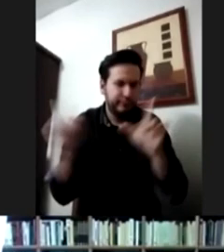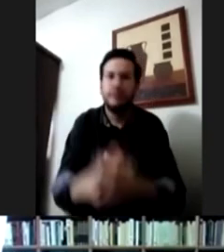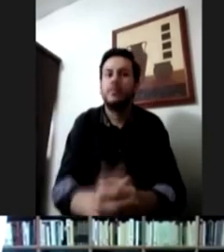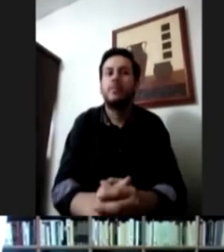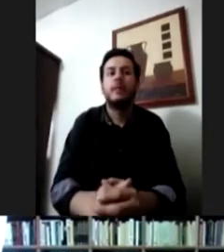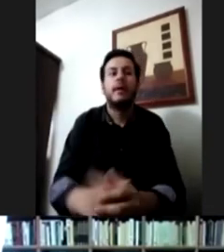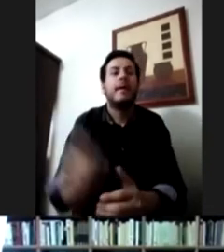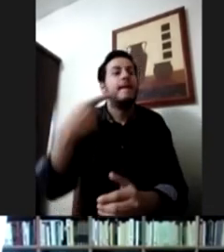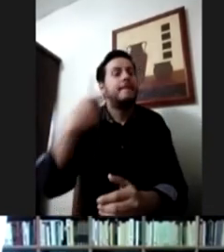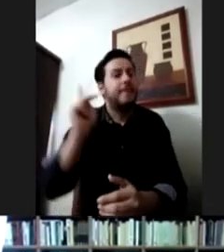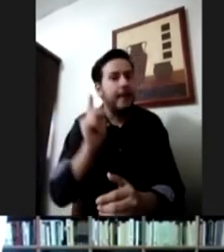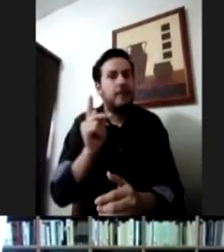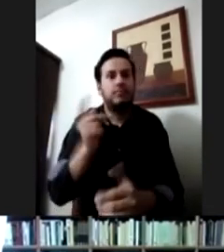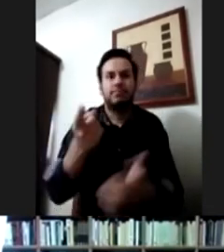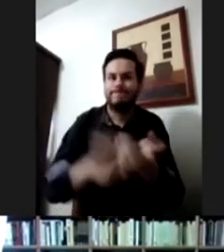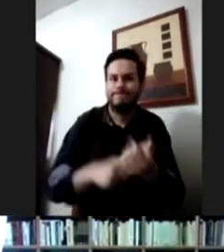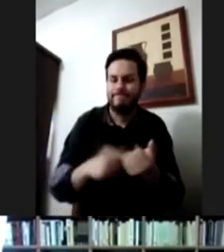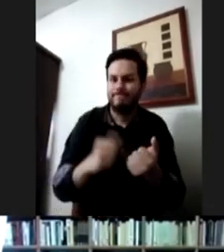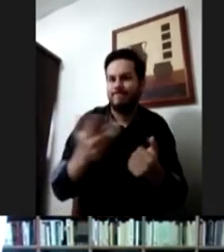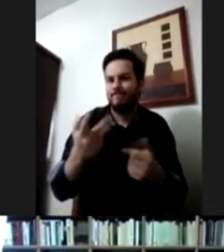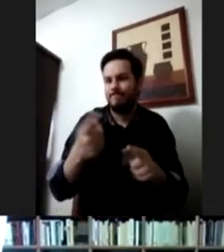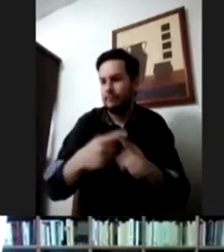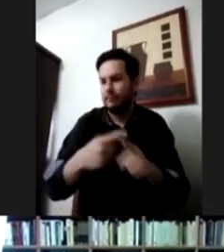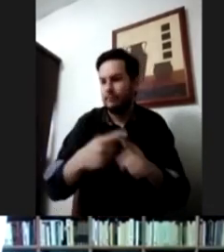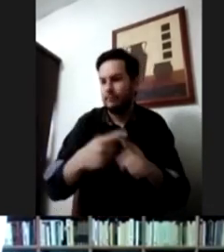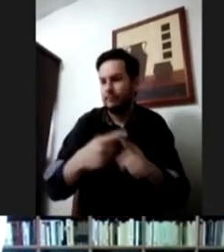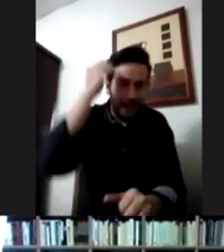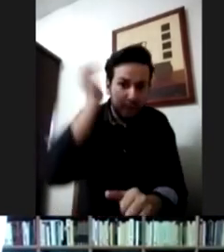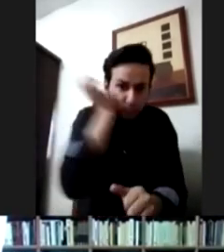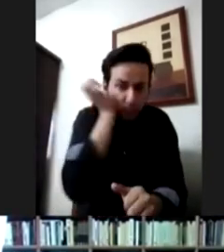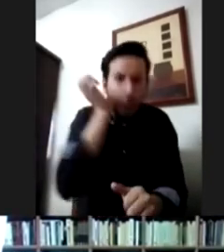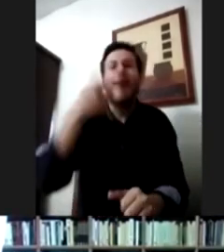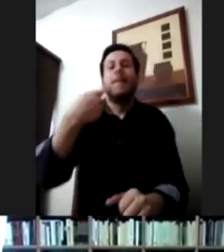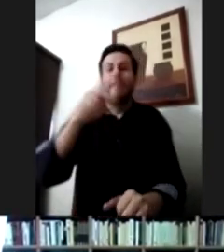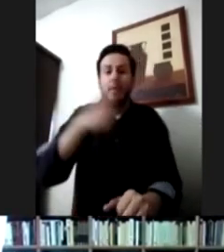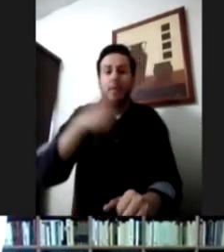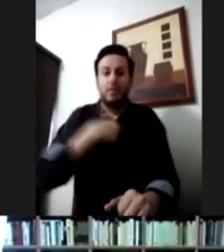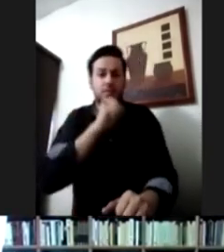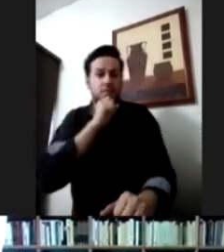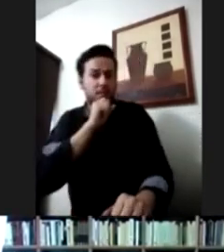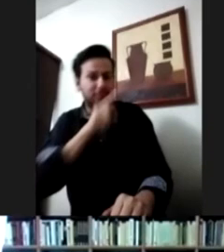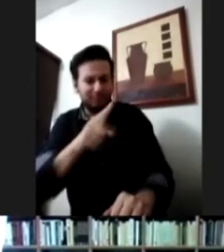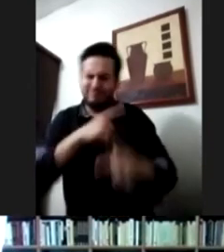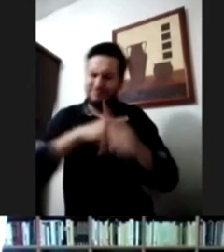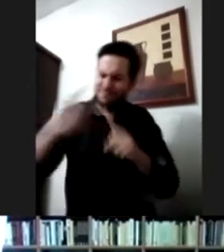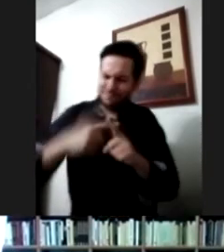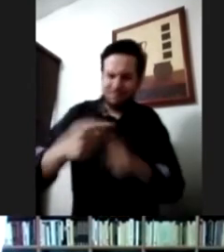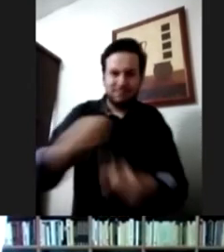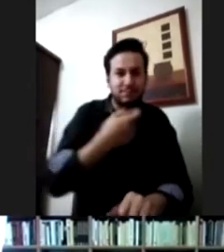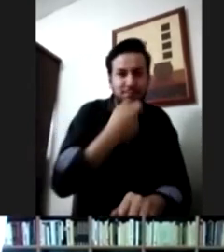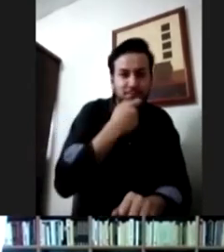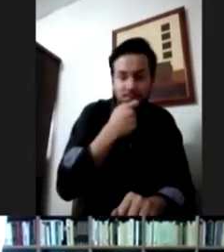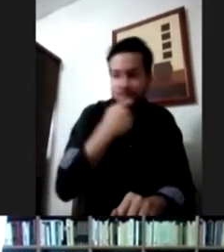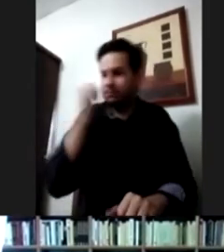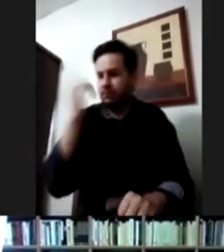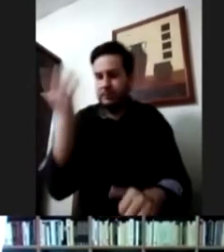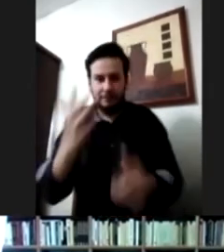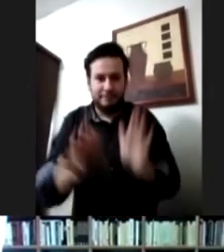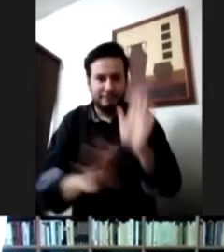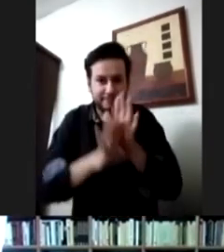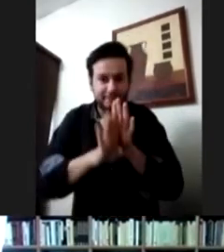San Cristóbal, como en muchas otras partes de nuestro país, pues hemos podido atestiguar pues cómo se han incrementado